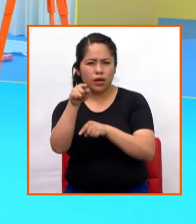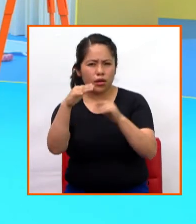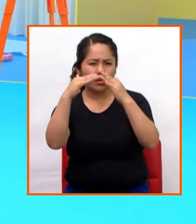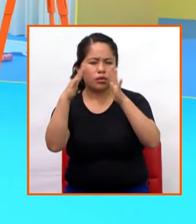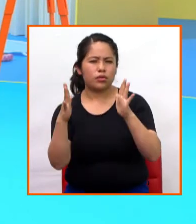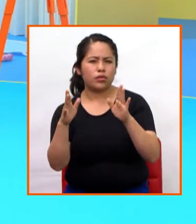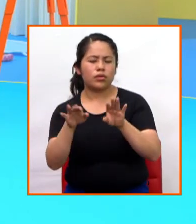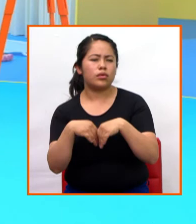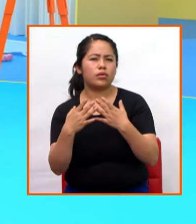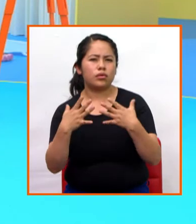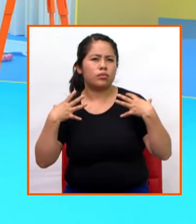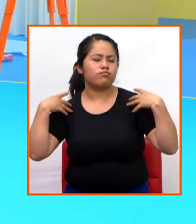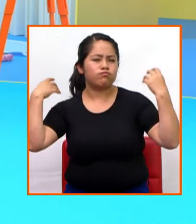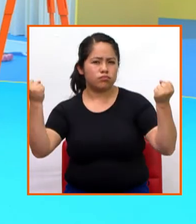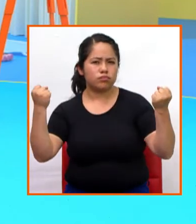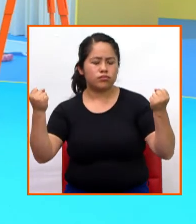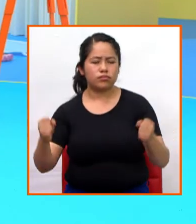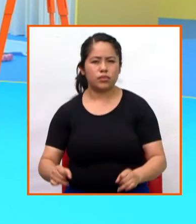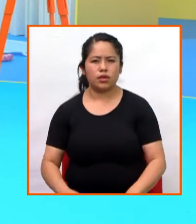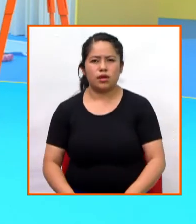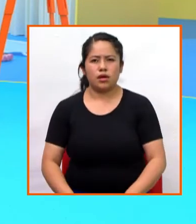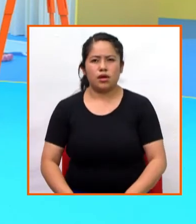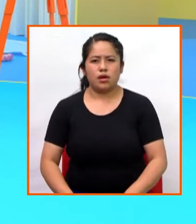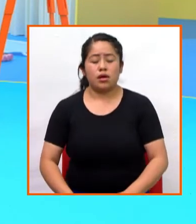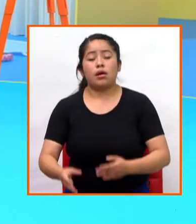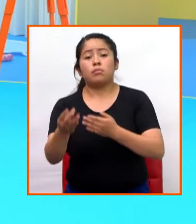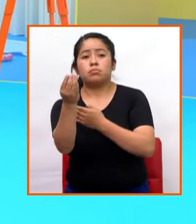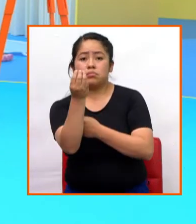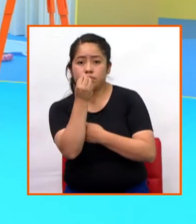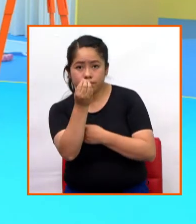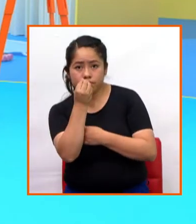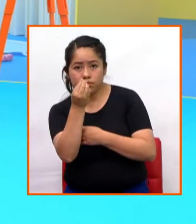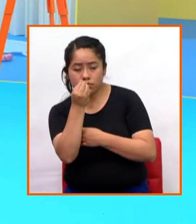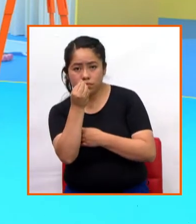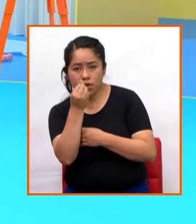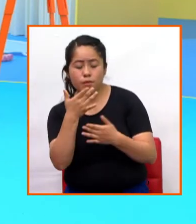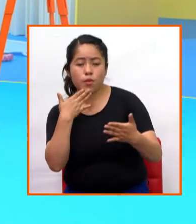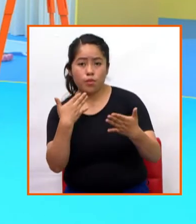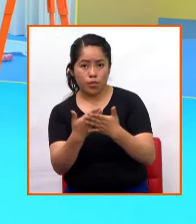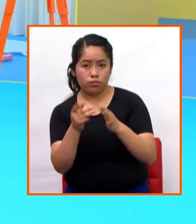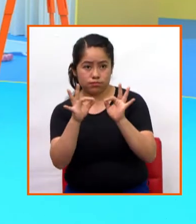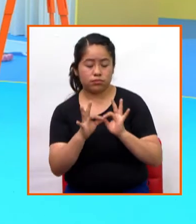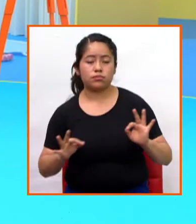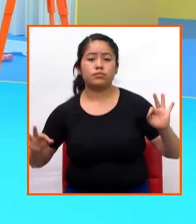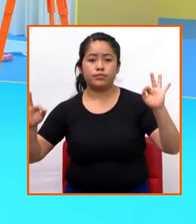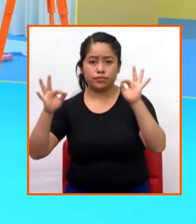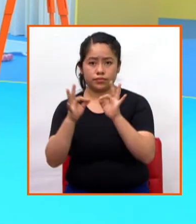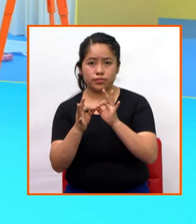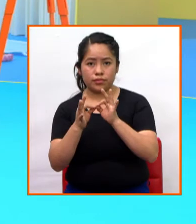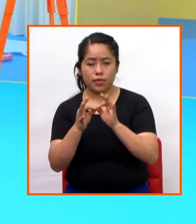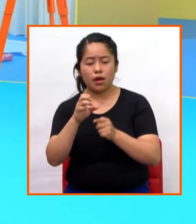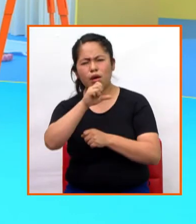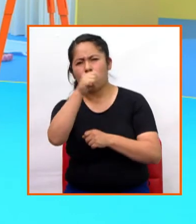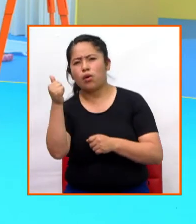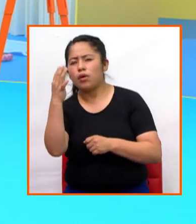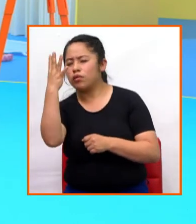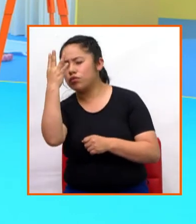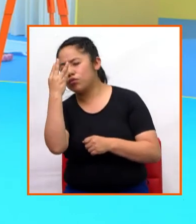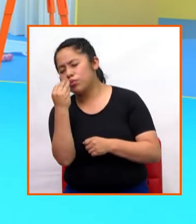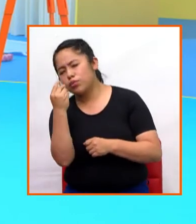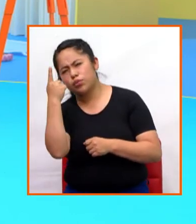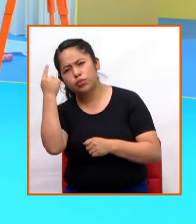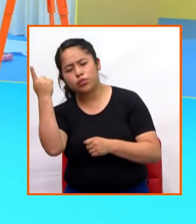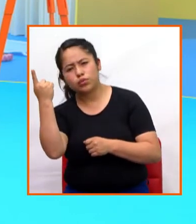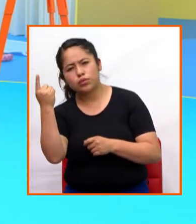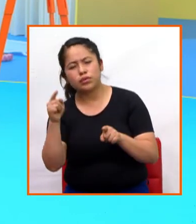saludable? Podemos pensar en elementos como la alimentación. Una buena alimentación es importante. El sueño, ¿cuánto tiempo de sueño tú